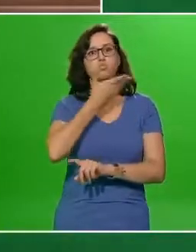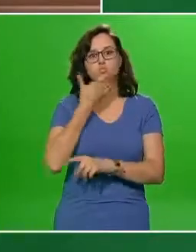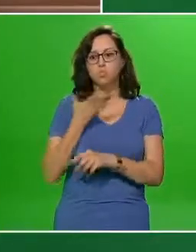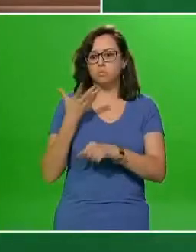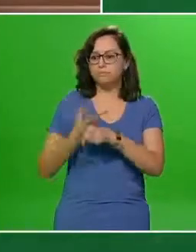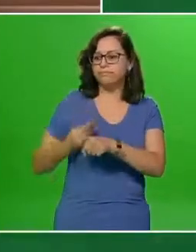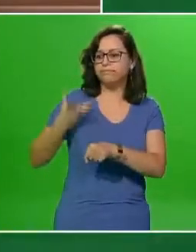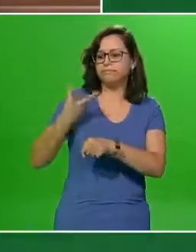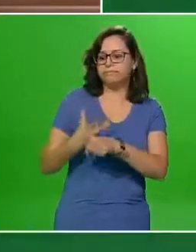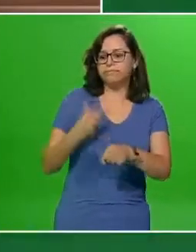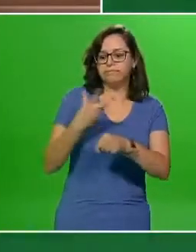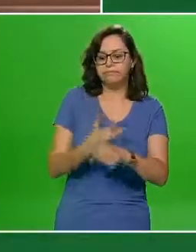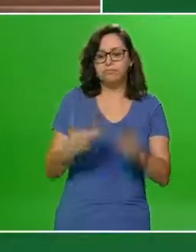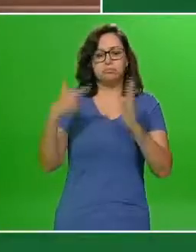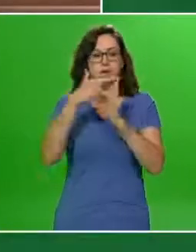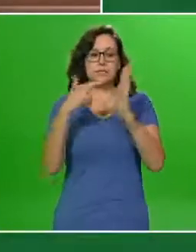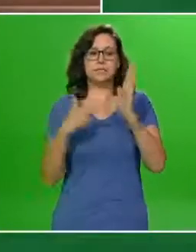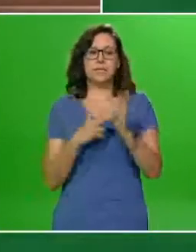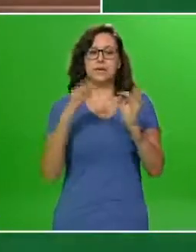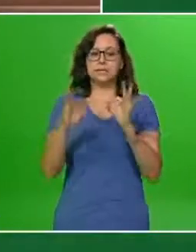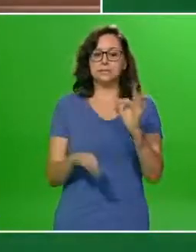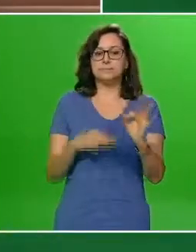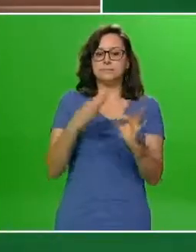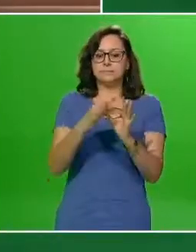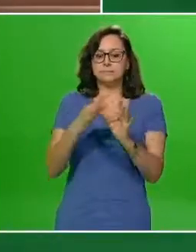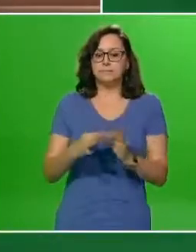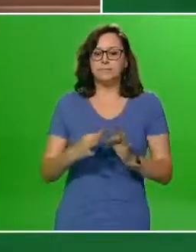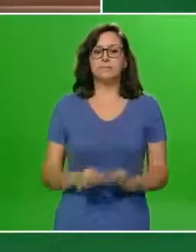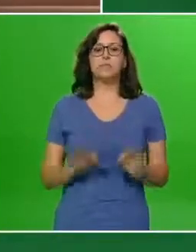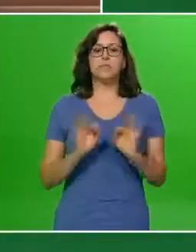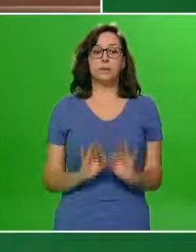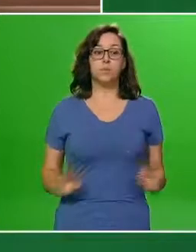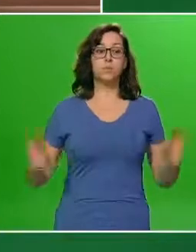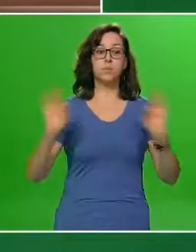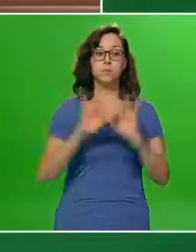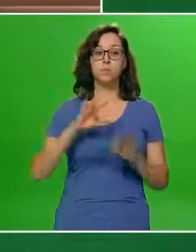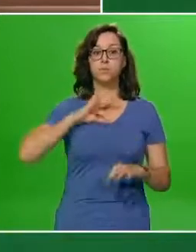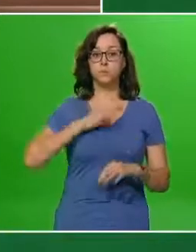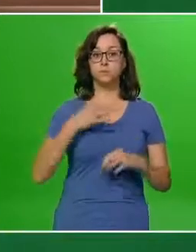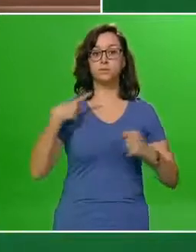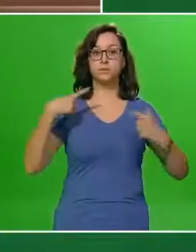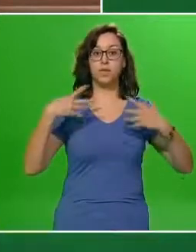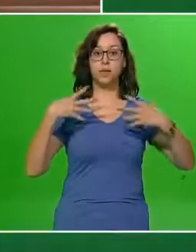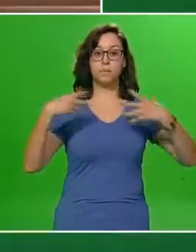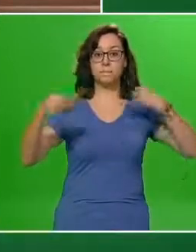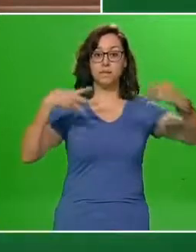de medidas que hemos recordado importantes para el control de la epidemia.